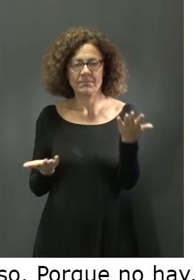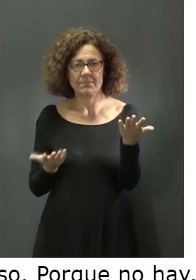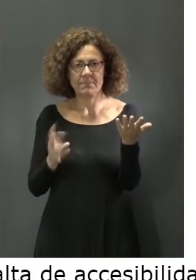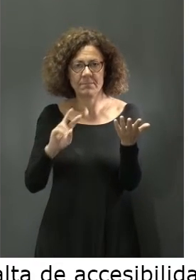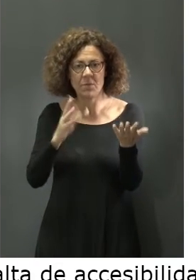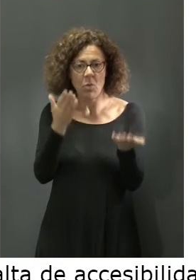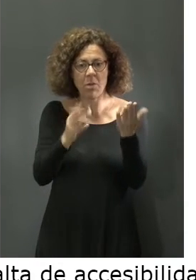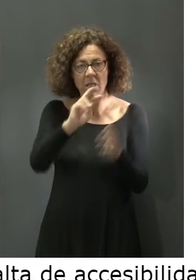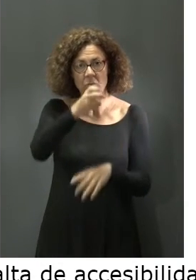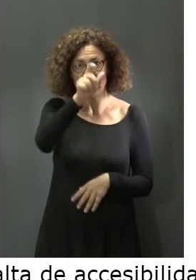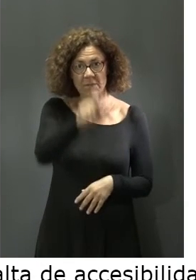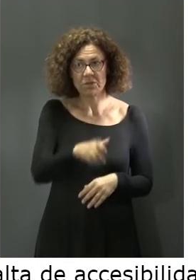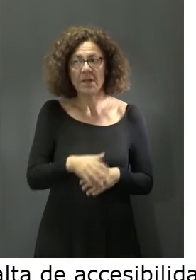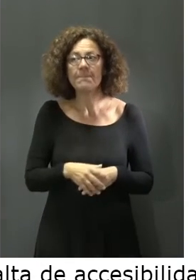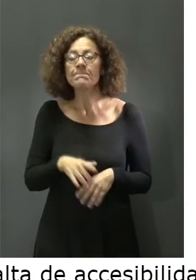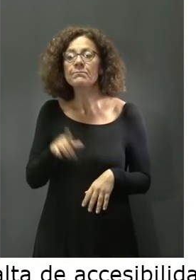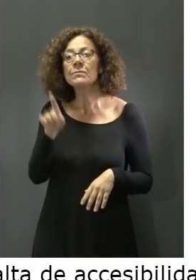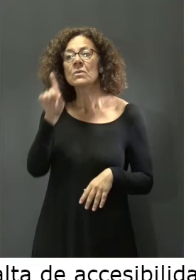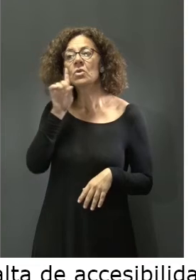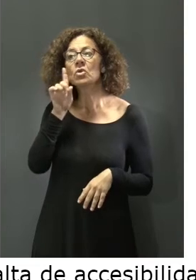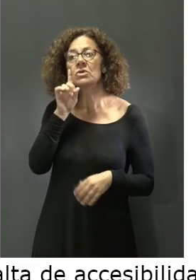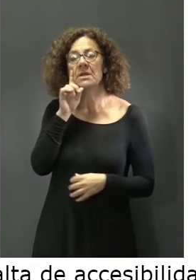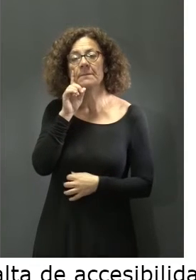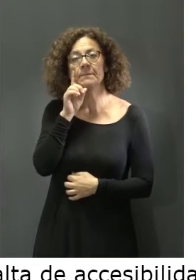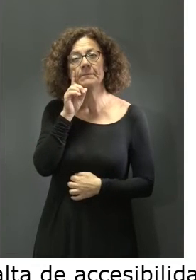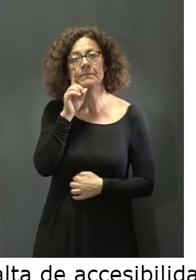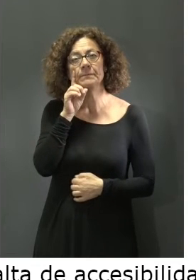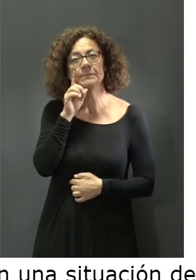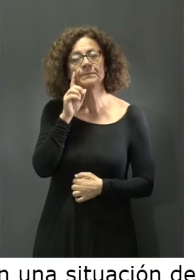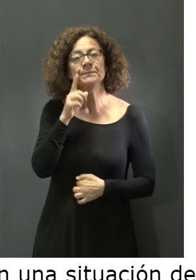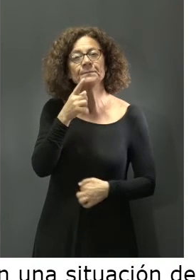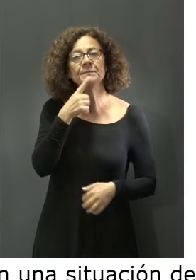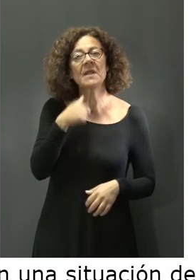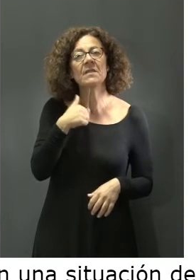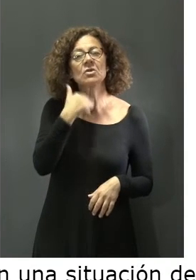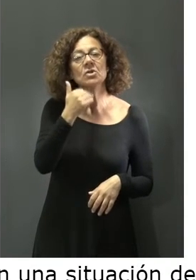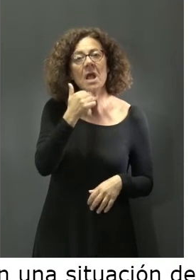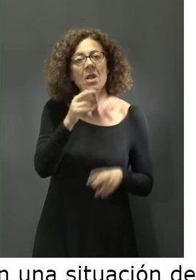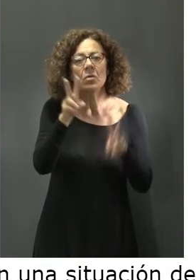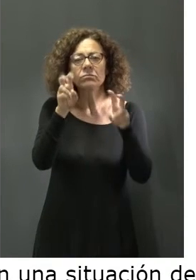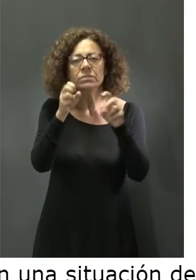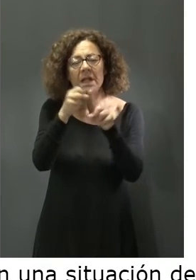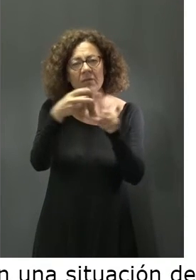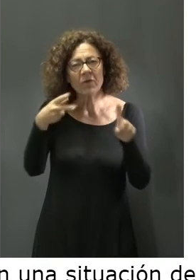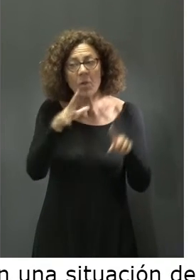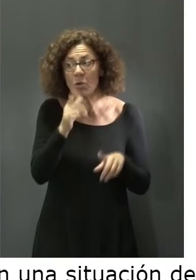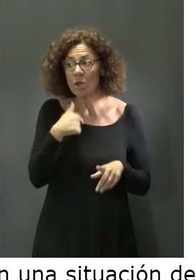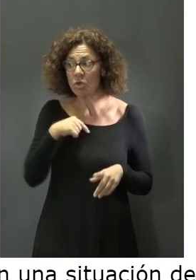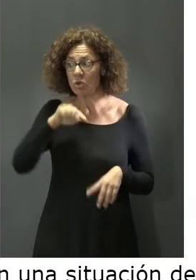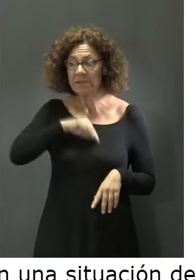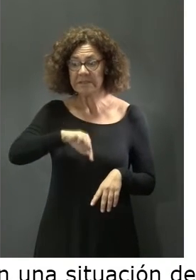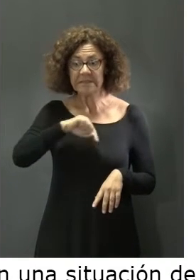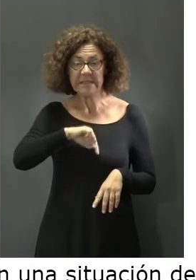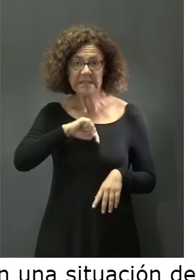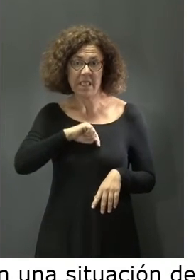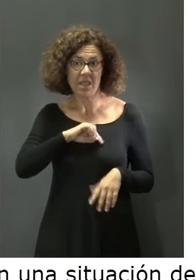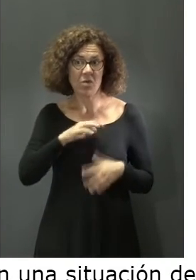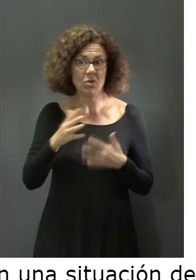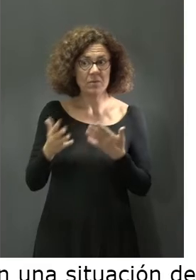¿no? No sé si nos podrías comentar algo acerca del enfoque, porque yo tengo la